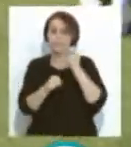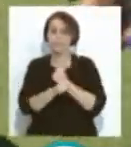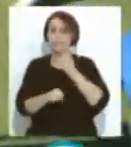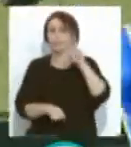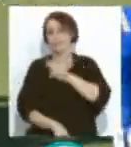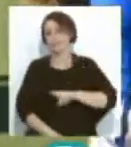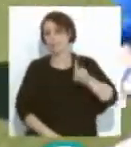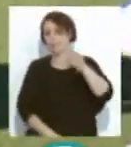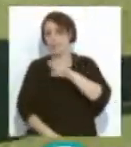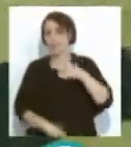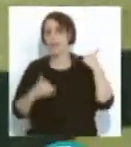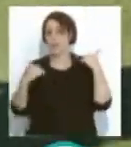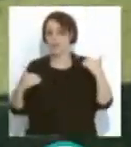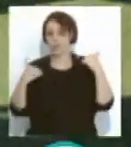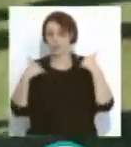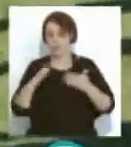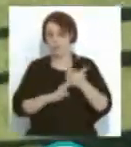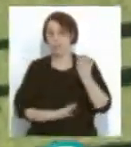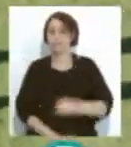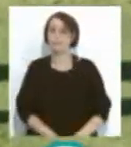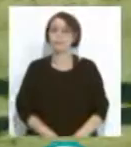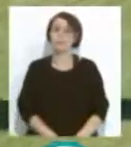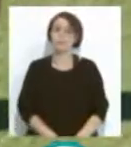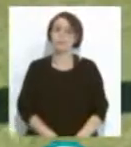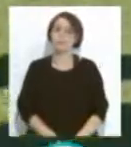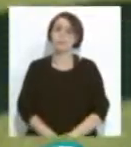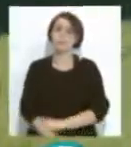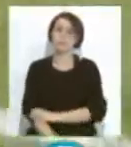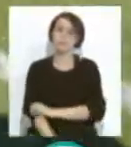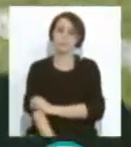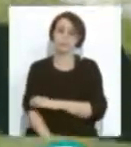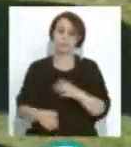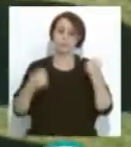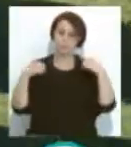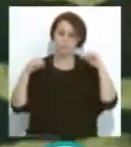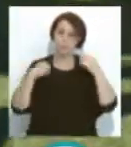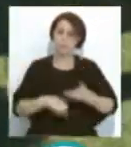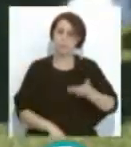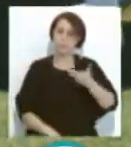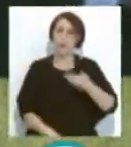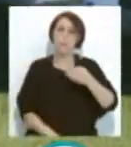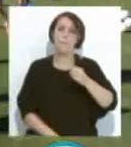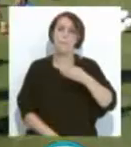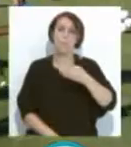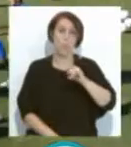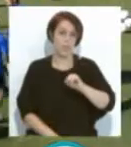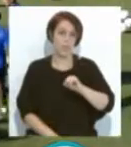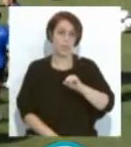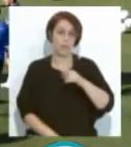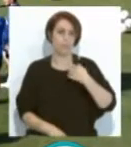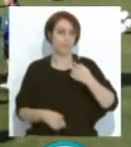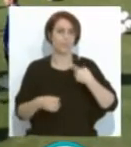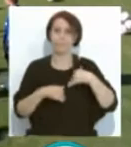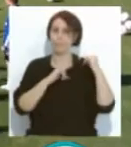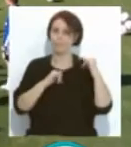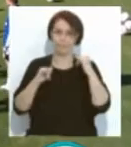recuperación al gimnasio. Con lo cual, entrenamiento importante, Bobby, que se la pasa genial